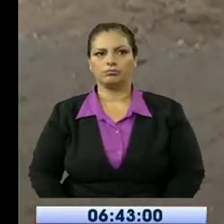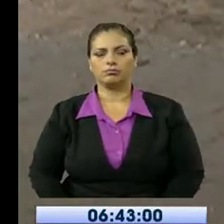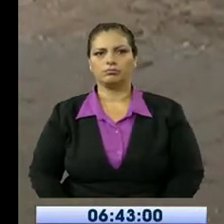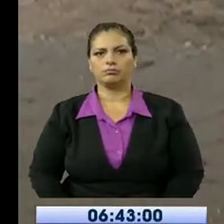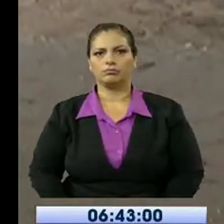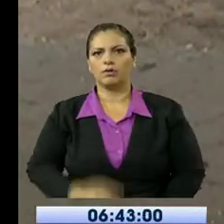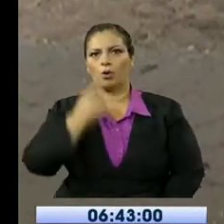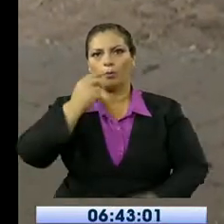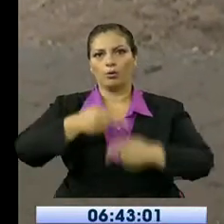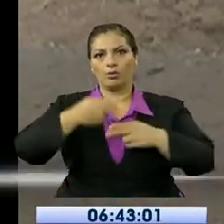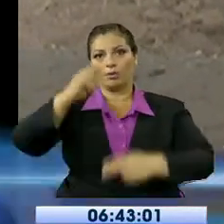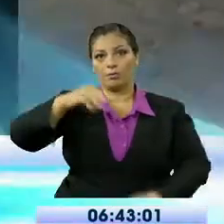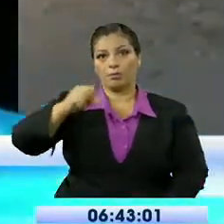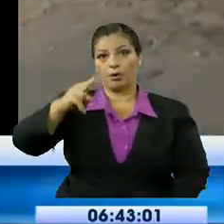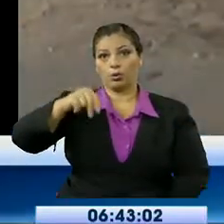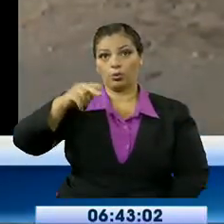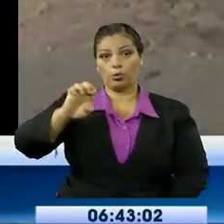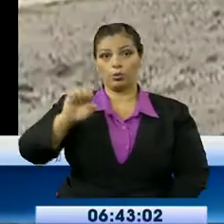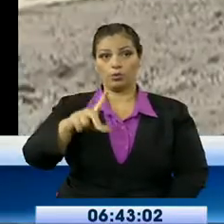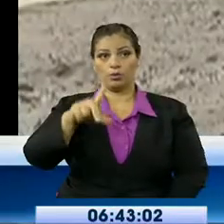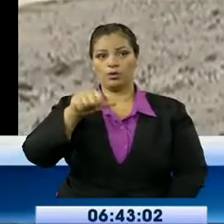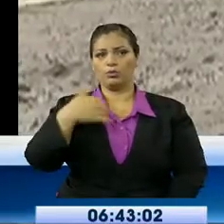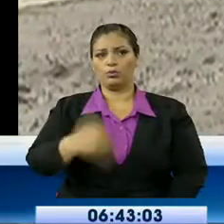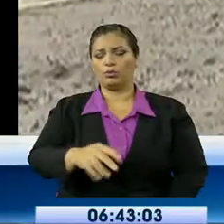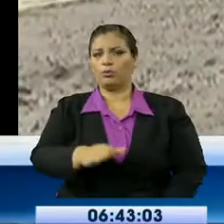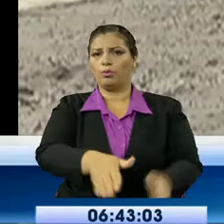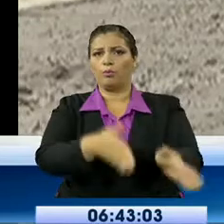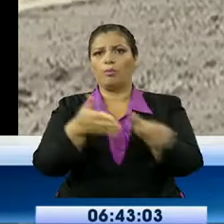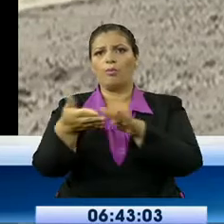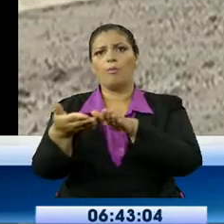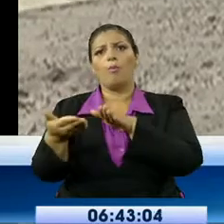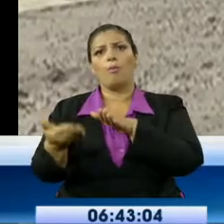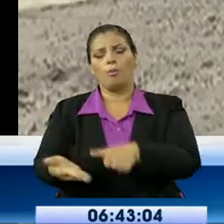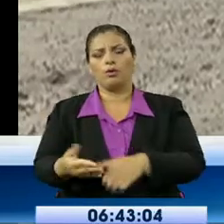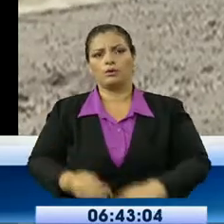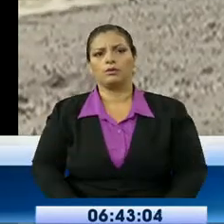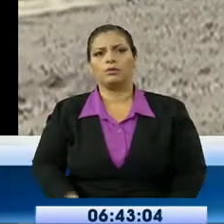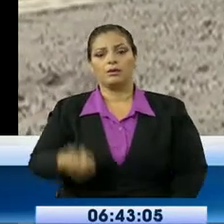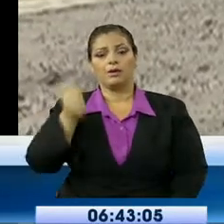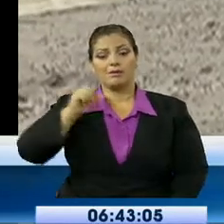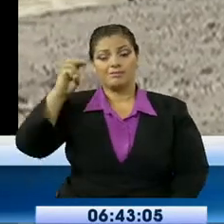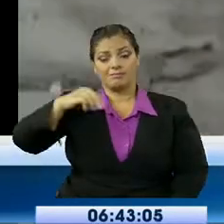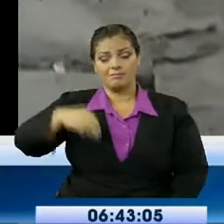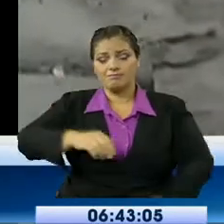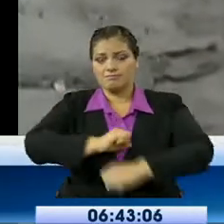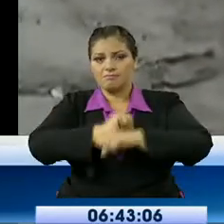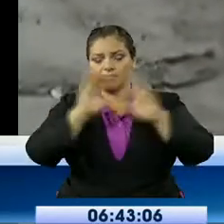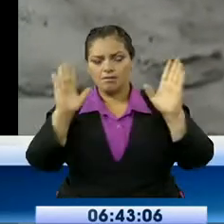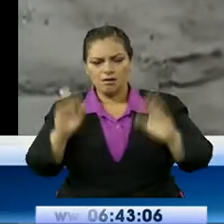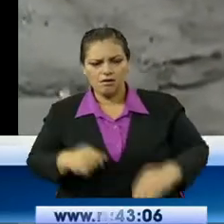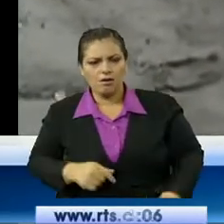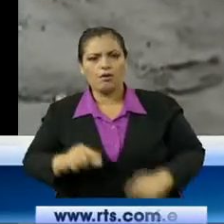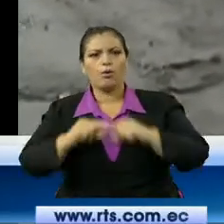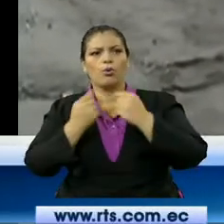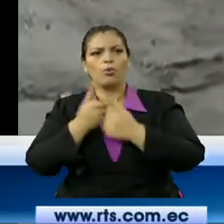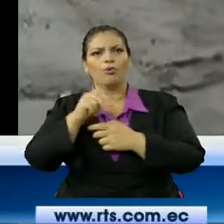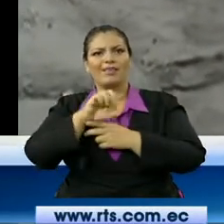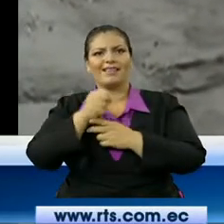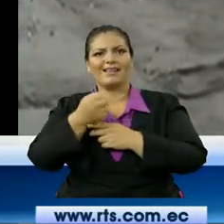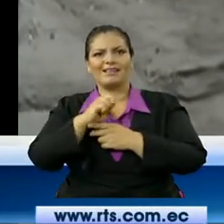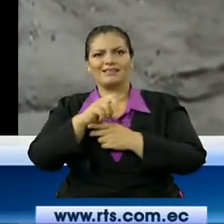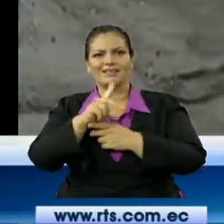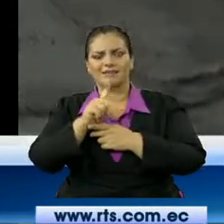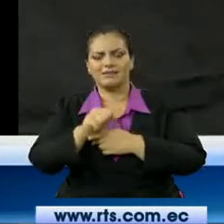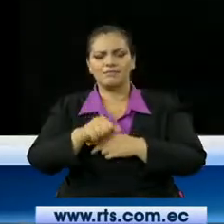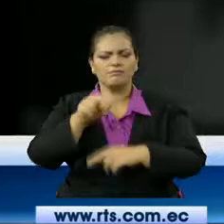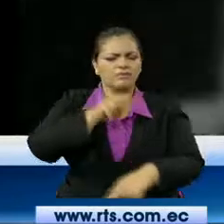Manuel Barrales fue encontrado sin vida a orillas del balneario de Puerto Hondo la mañana de este martes. Agentes de la Dirección Nacional de Delitos